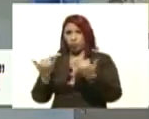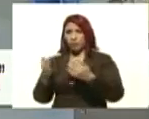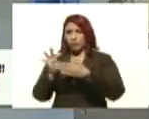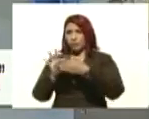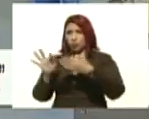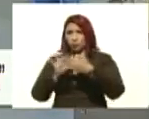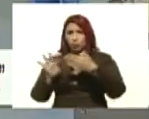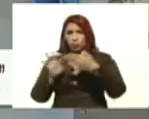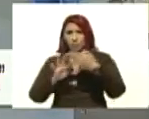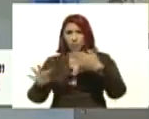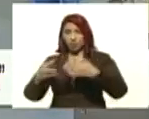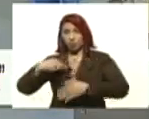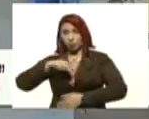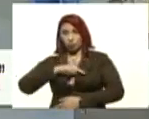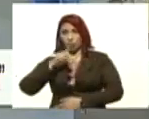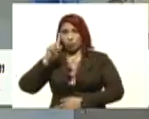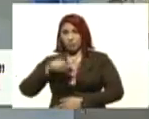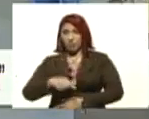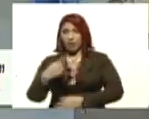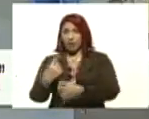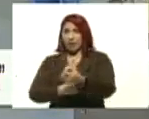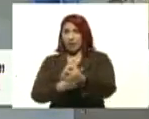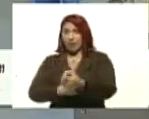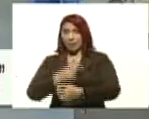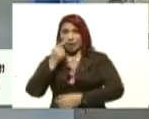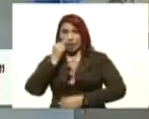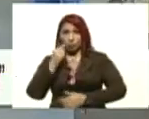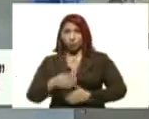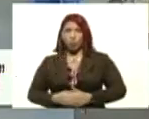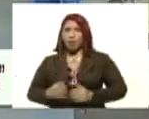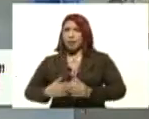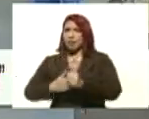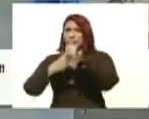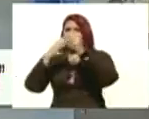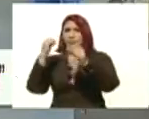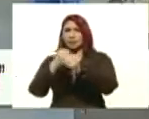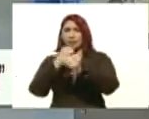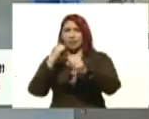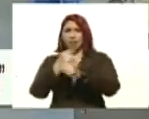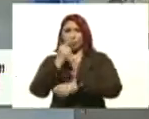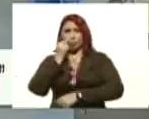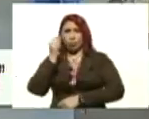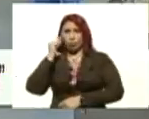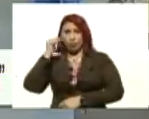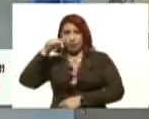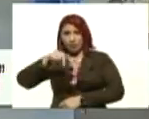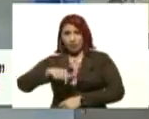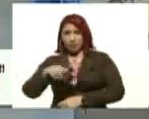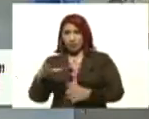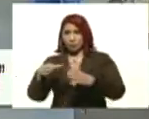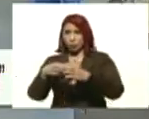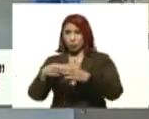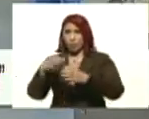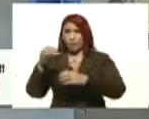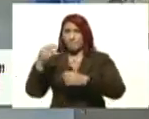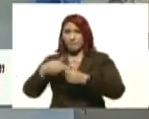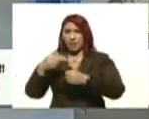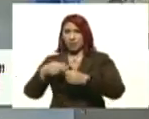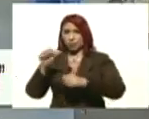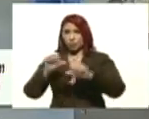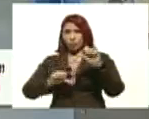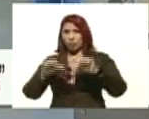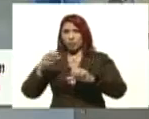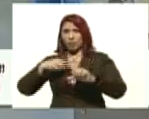funcionamiento. Está con nosotros aquí el hermano David Barrera, líder de los trabajadores de este complejo de la petroquímica. Estamos en las